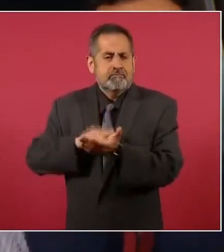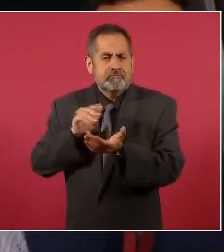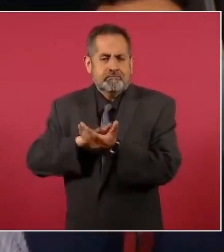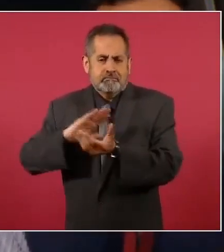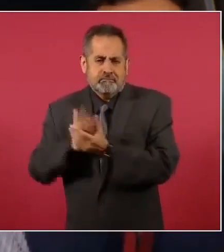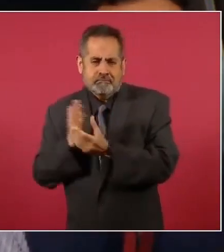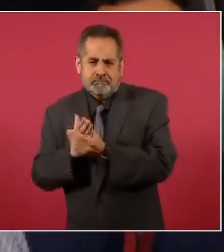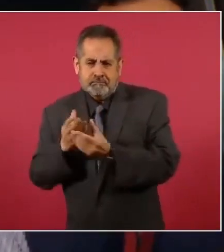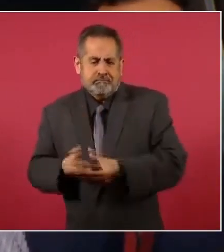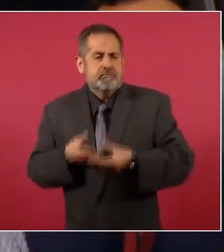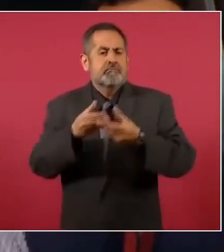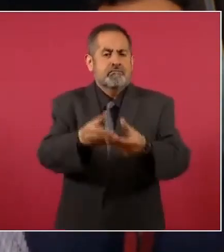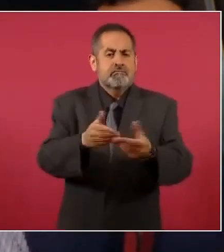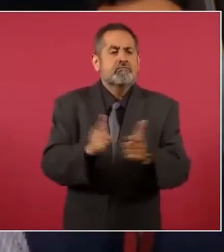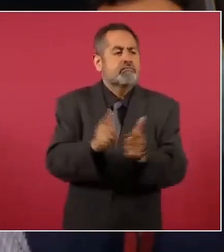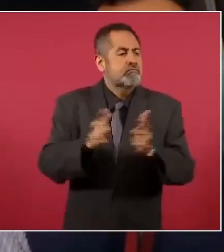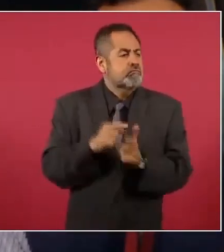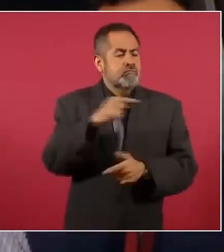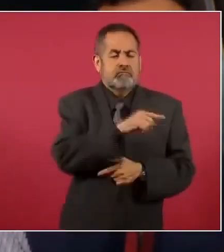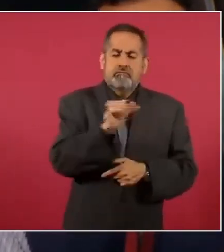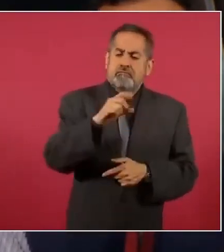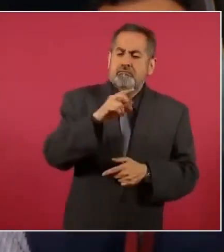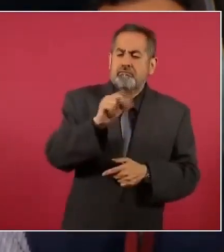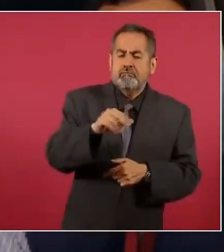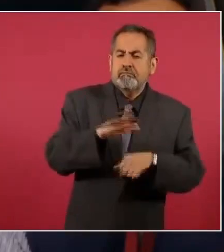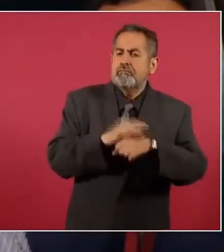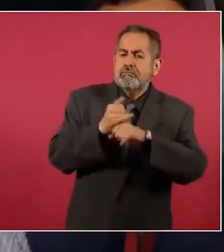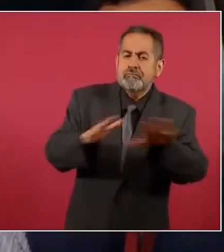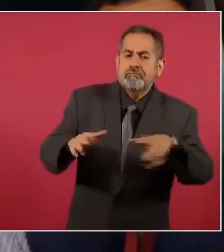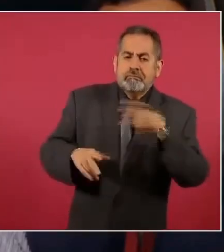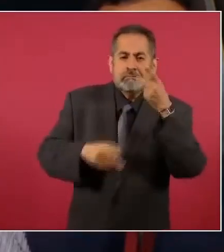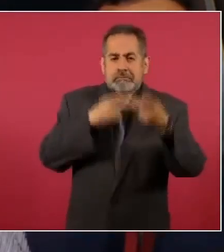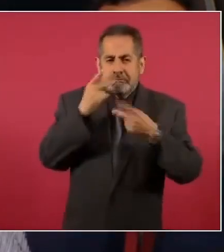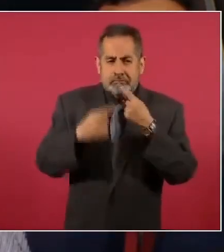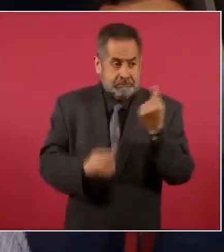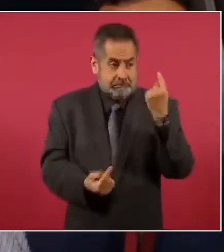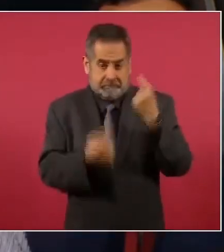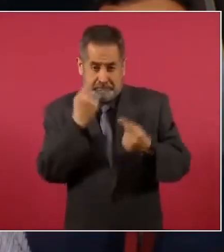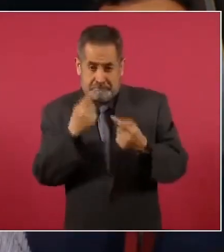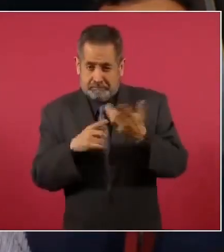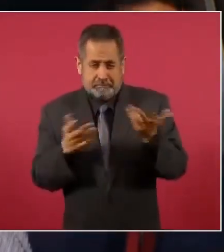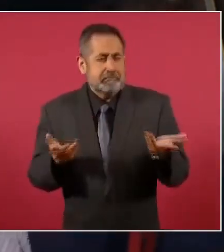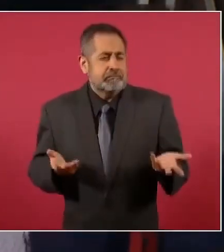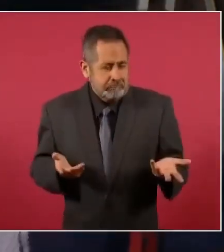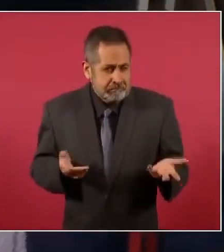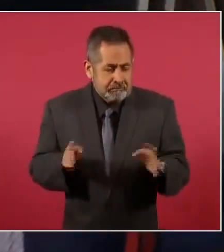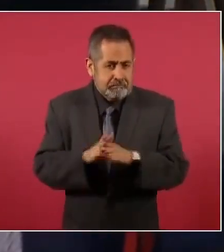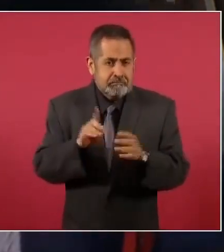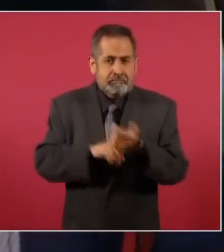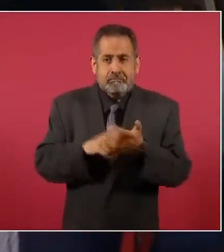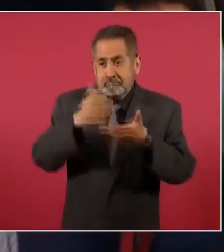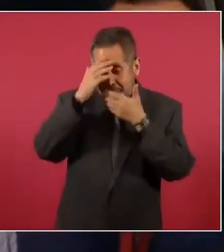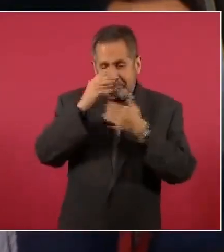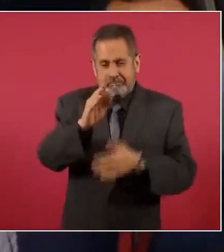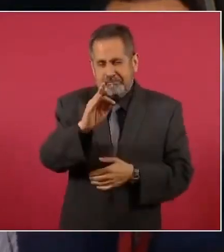usted de Grupo Andrade para que investiguen e informen, porque eso de estar llamando ya terrorismo fiscal, terrorismo